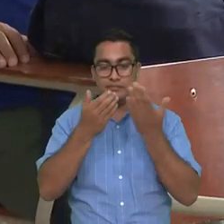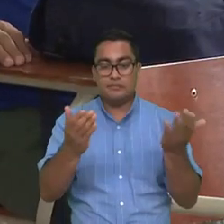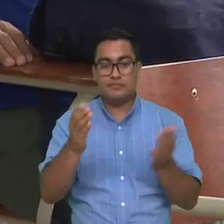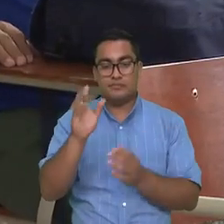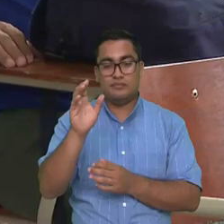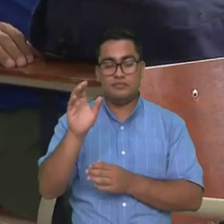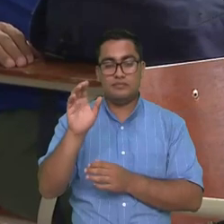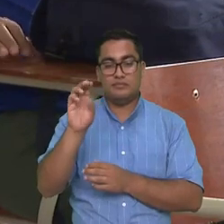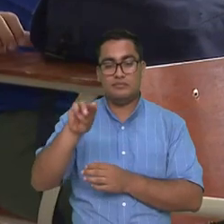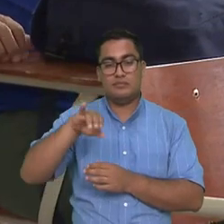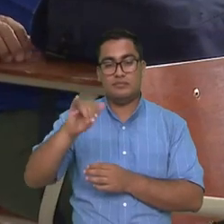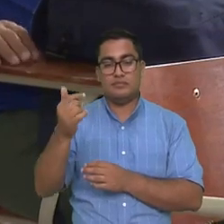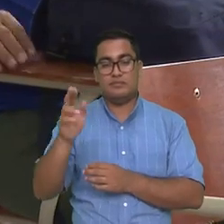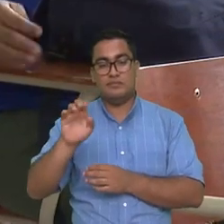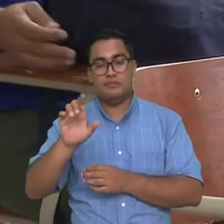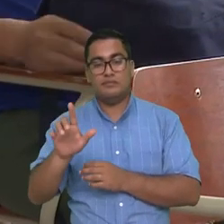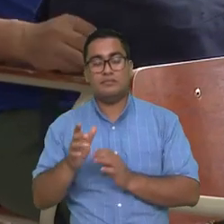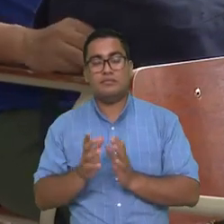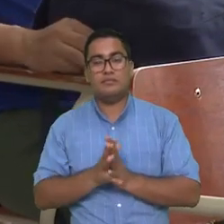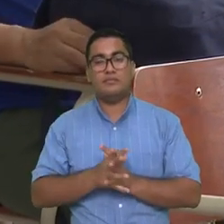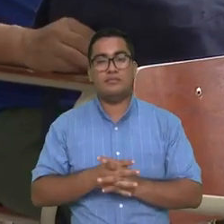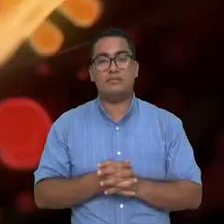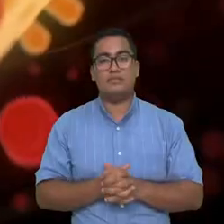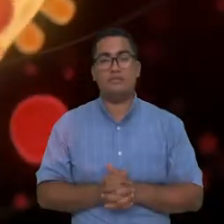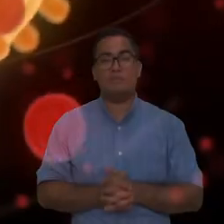Parlamentario, les informó Miguel Carranza Mena.